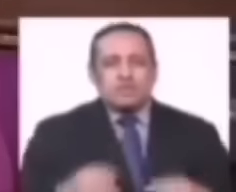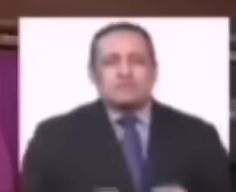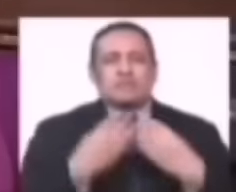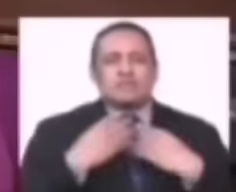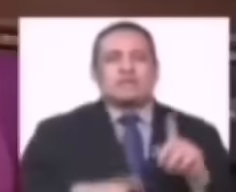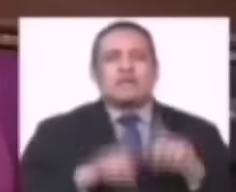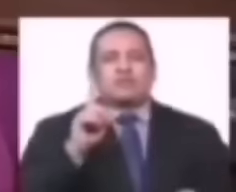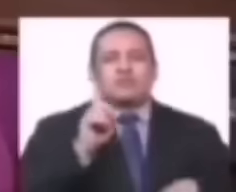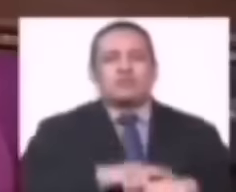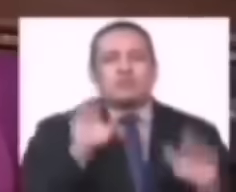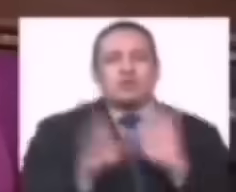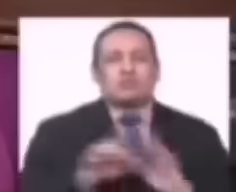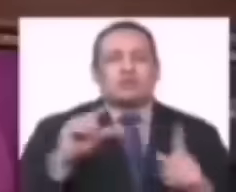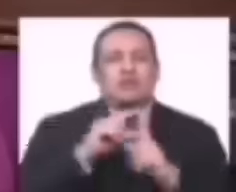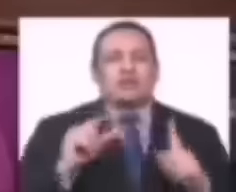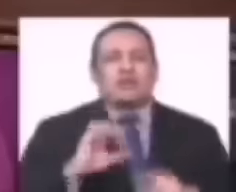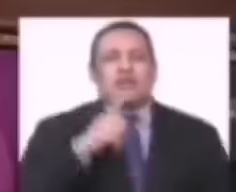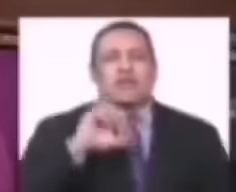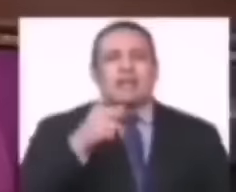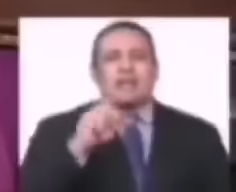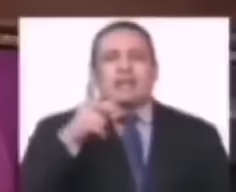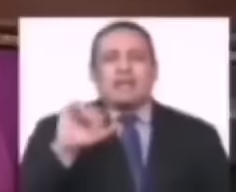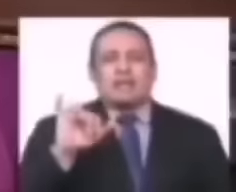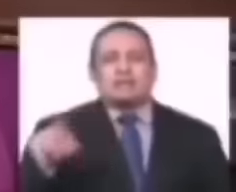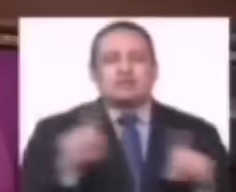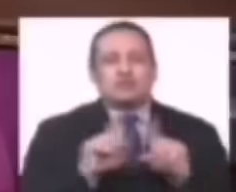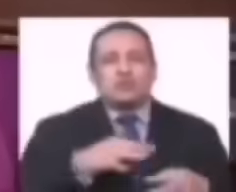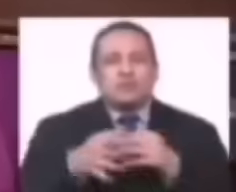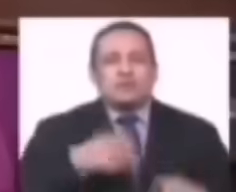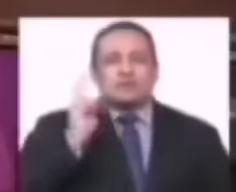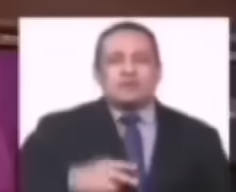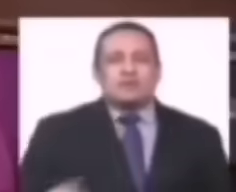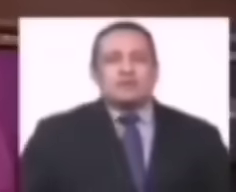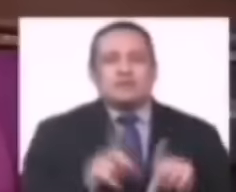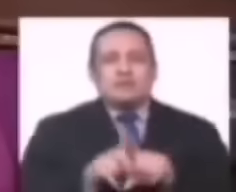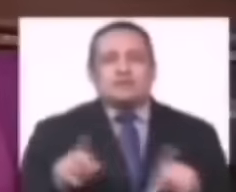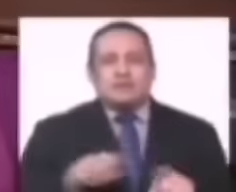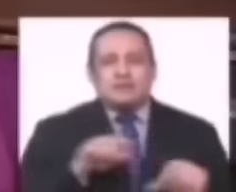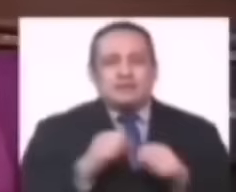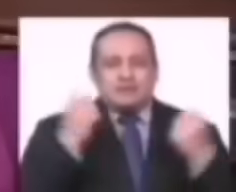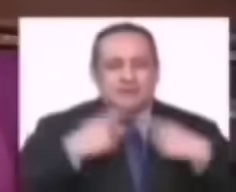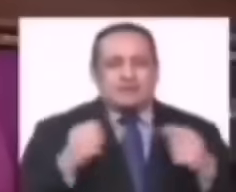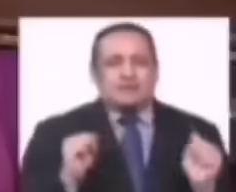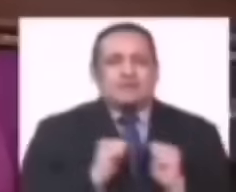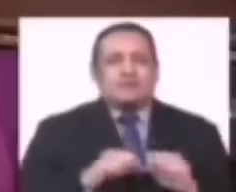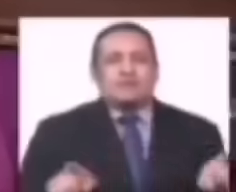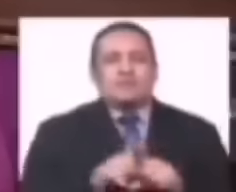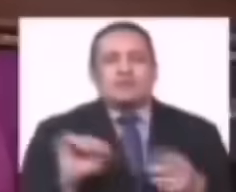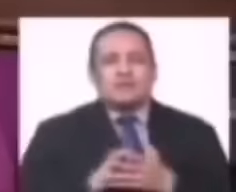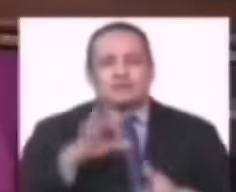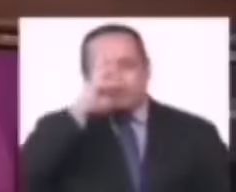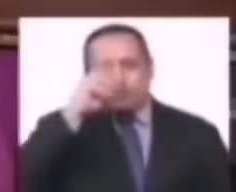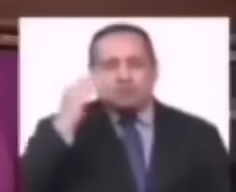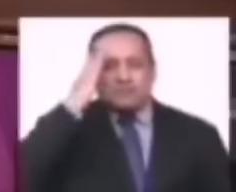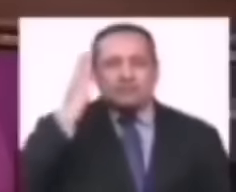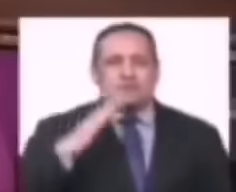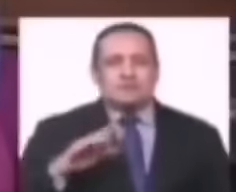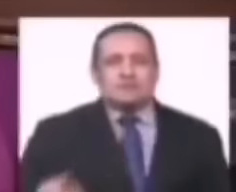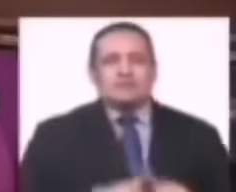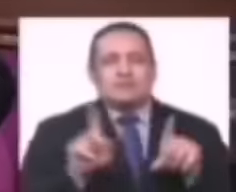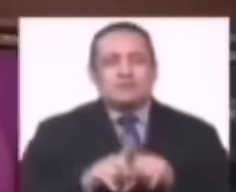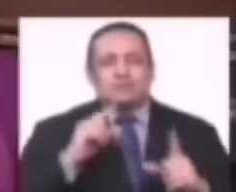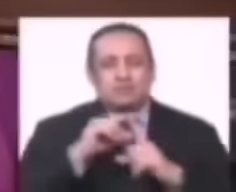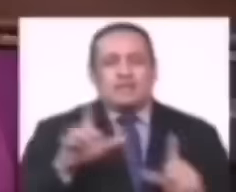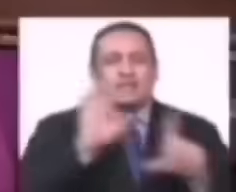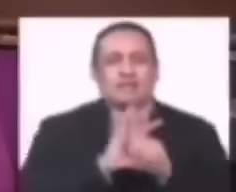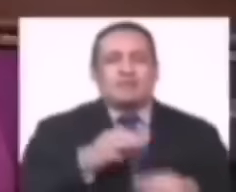momento una palabra alalay, yo no voy a prohibir la palabra alalay porque ya sé que usted tiene frío, presidente, y usted es cusqueño y lo sabe. ¿Voy a sacar una ley para